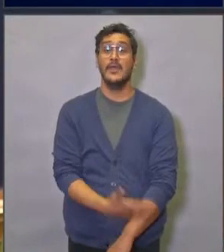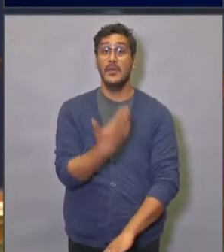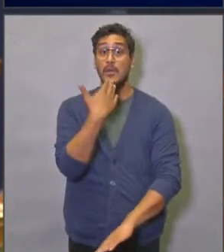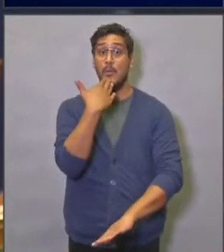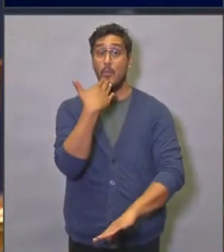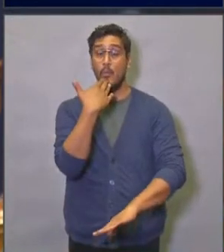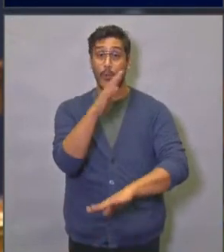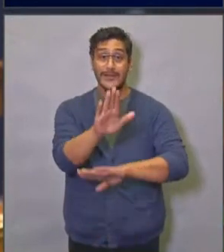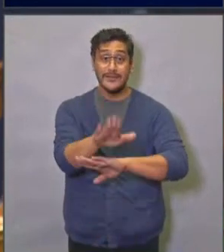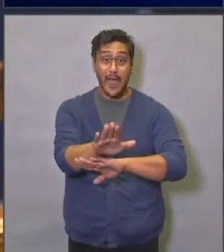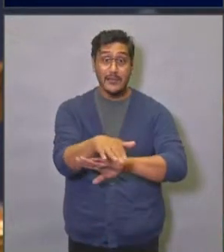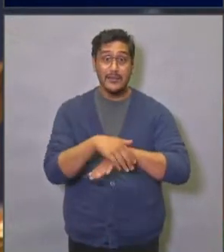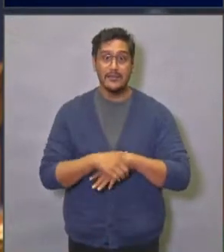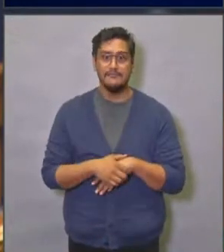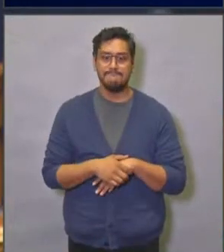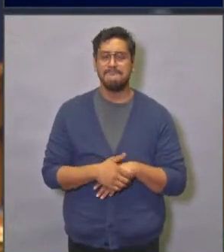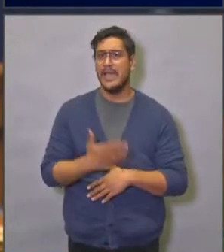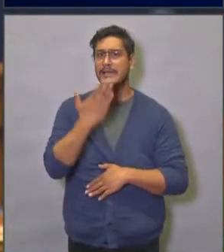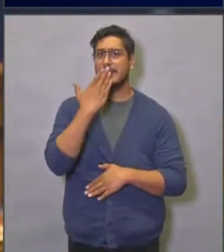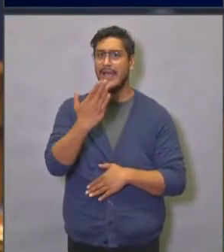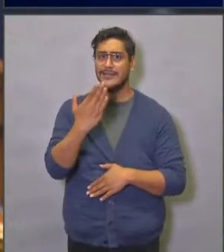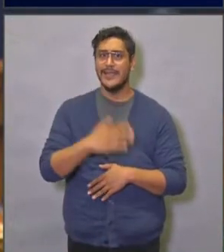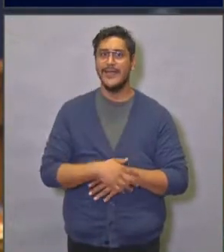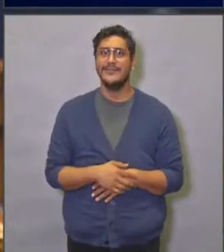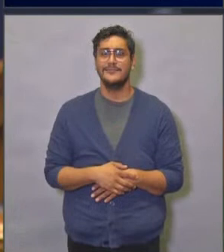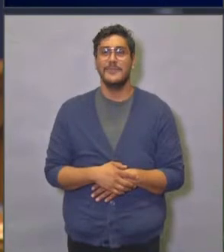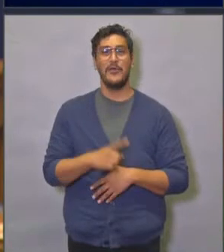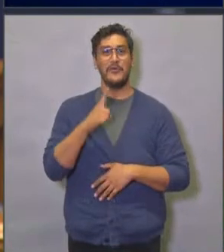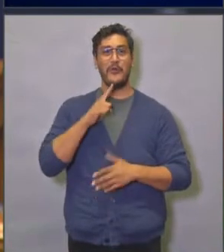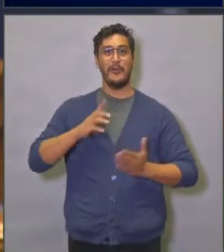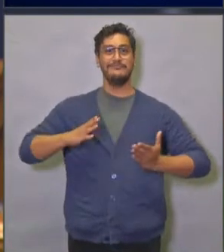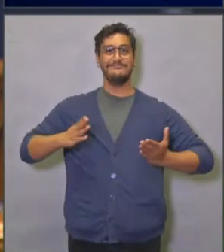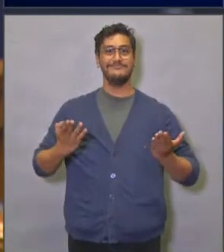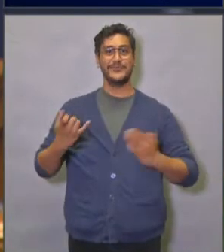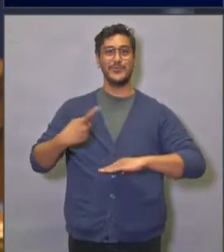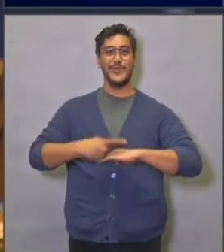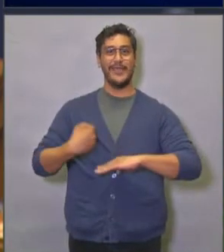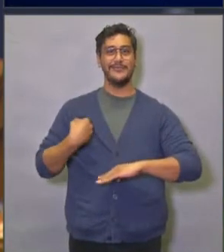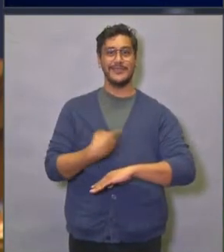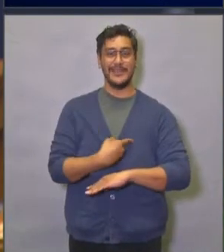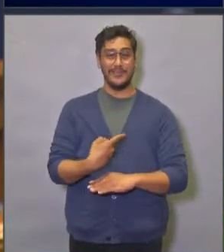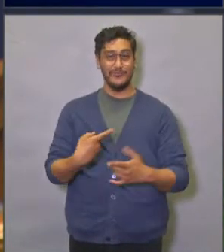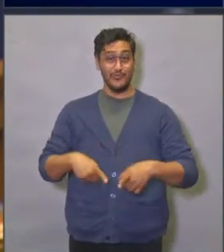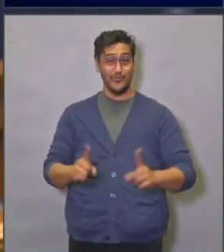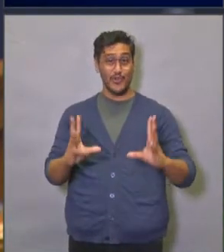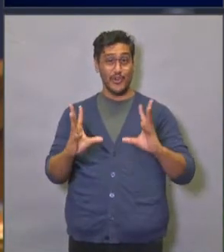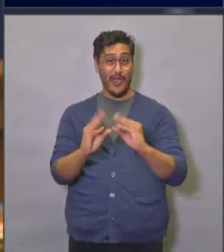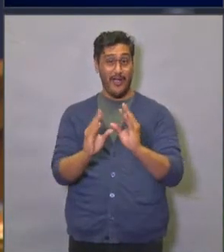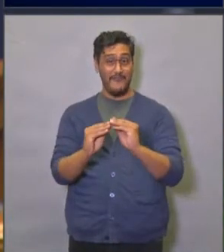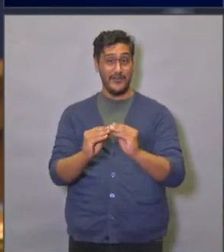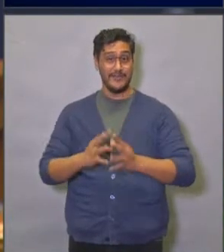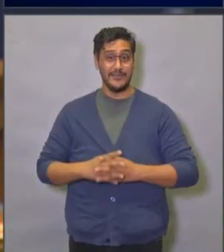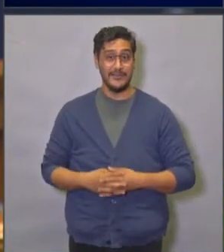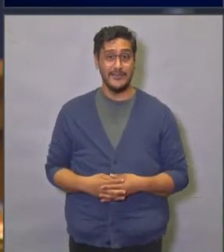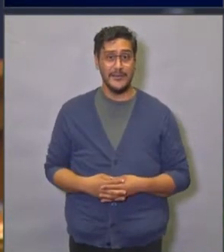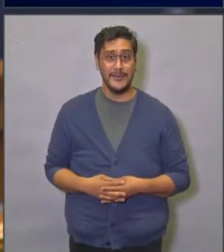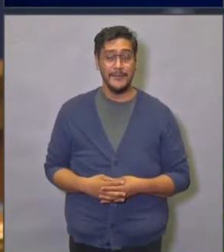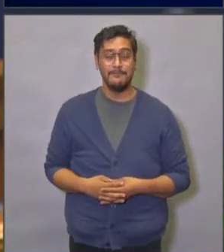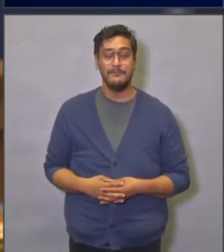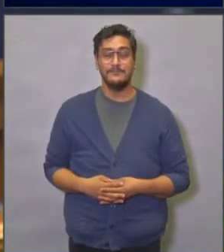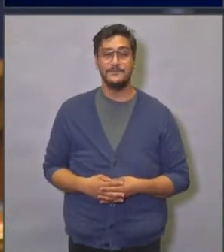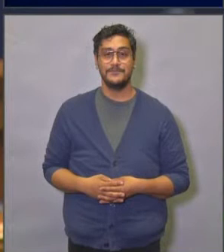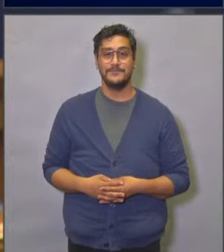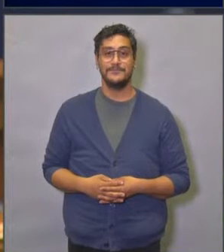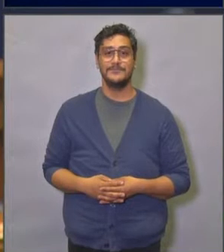Buenas tardes y gracias por estar aquí hoy día con nosotros en esta conferencia de prensa. Hoy quiero